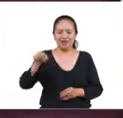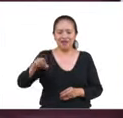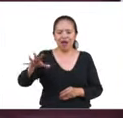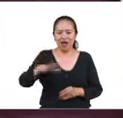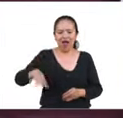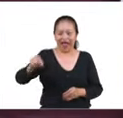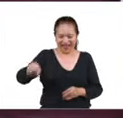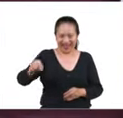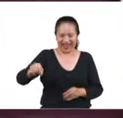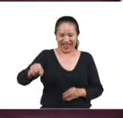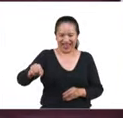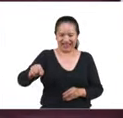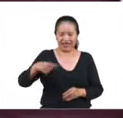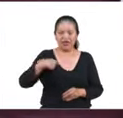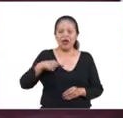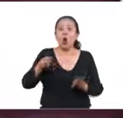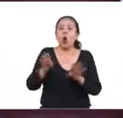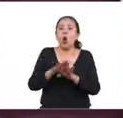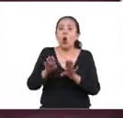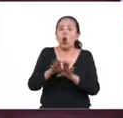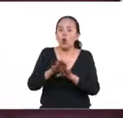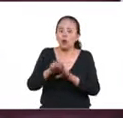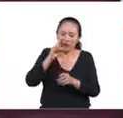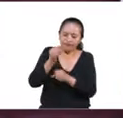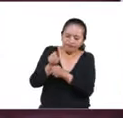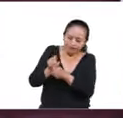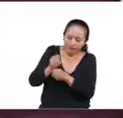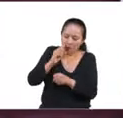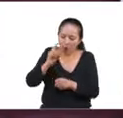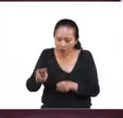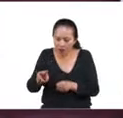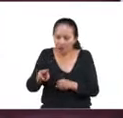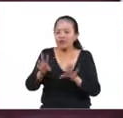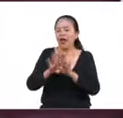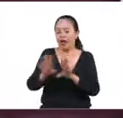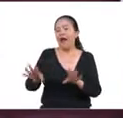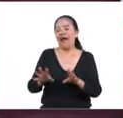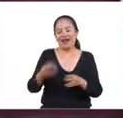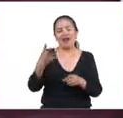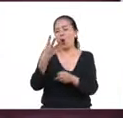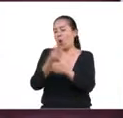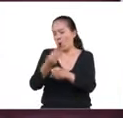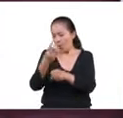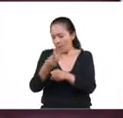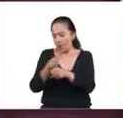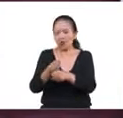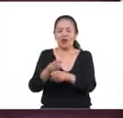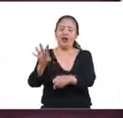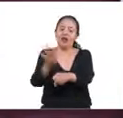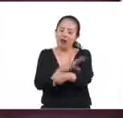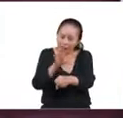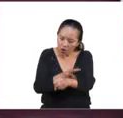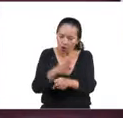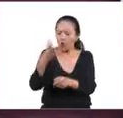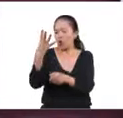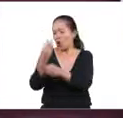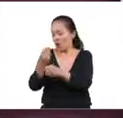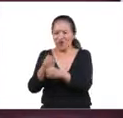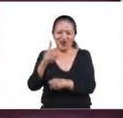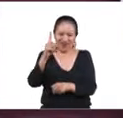a recibir derivada del diagnóstico: instalación eléctrica, red hidráulica, red de drenaje, conclusión de